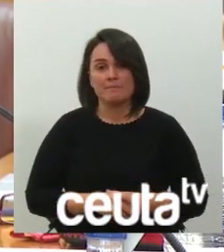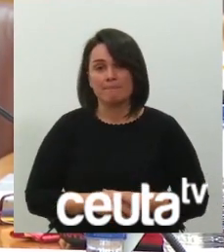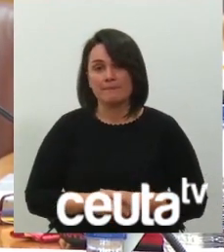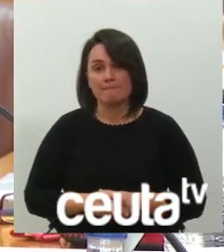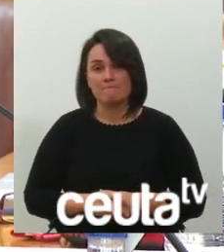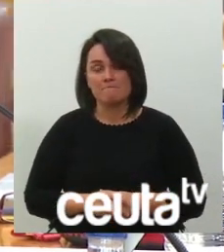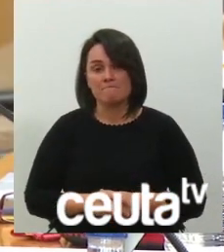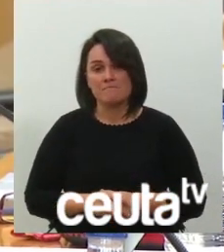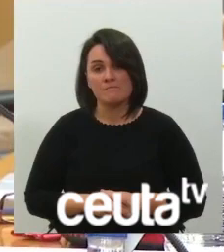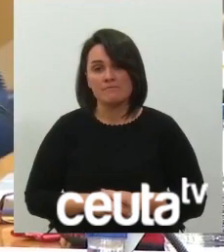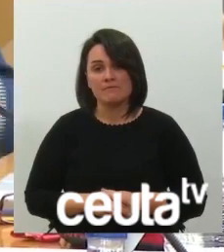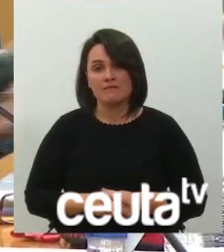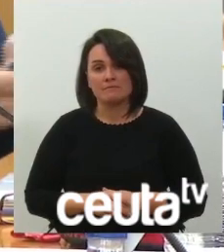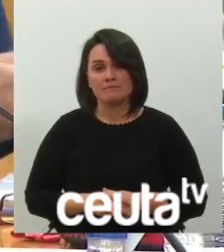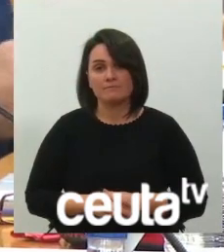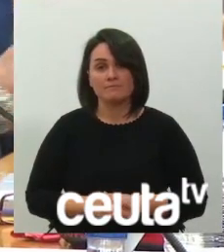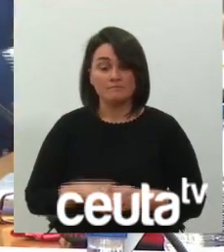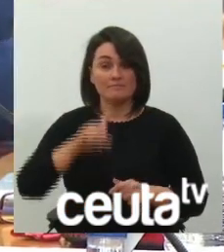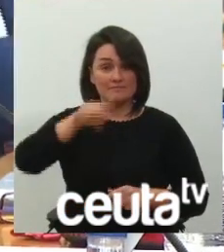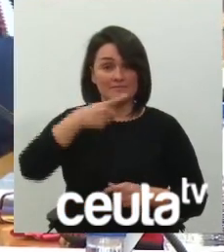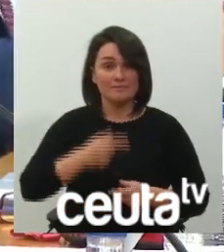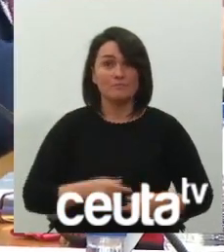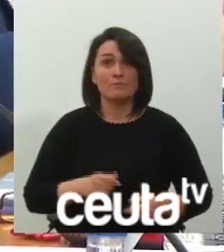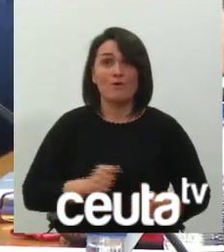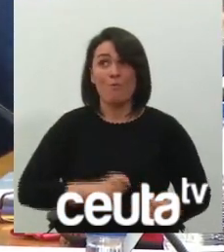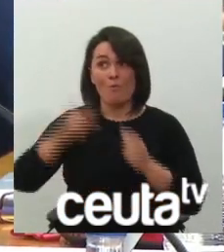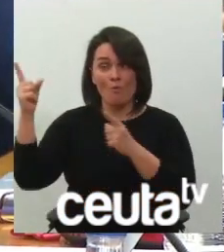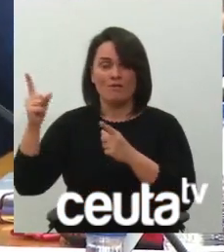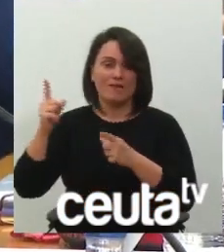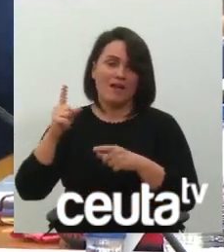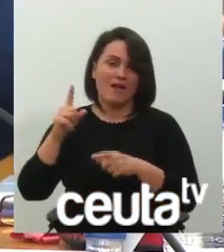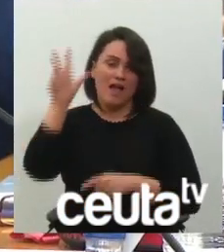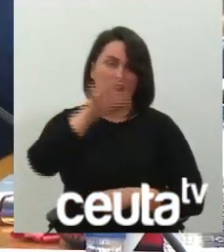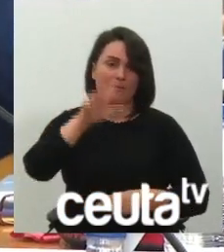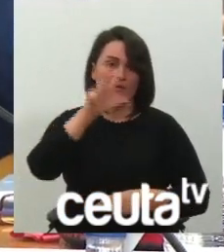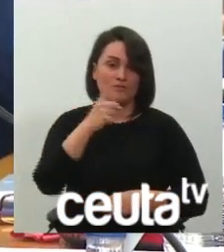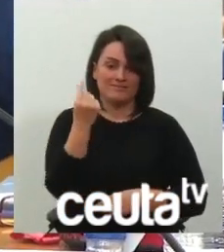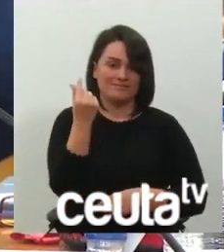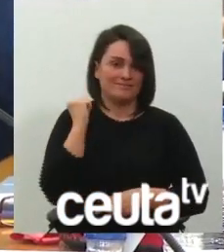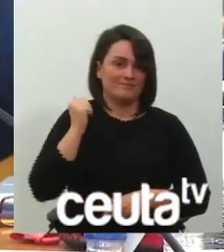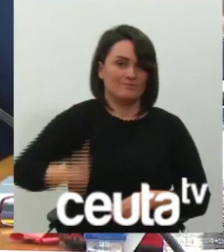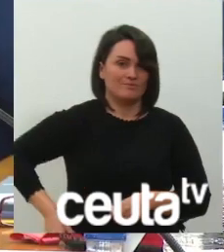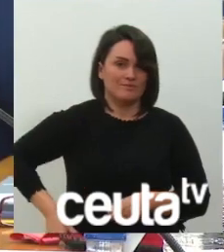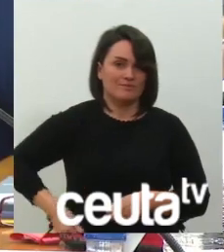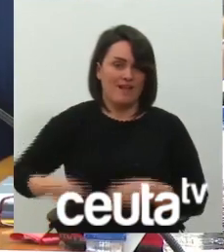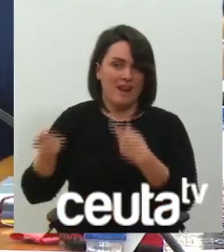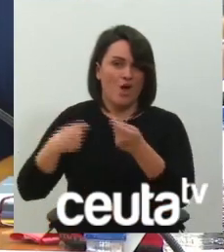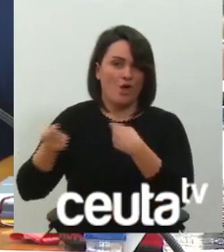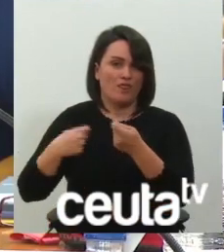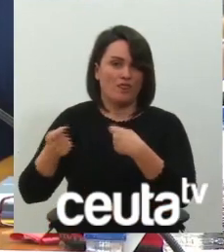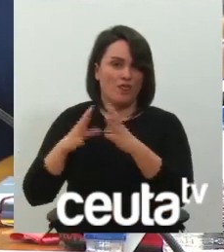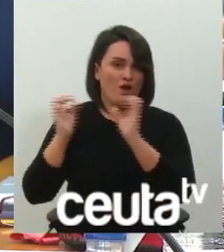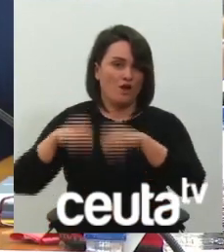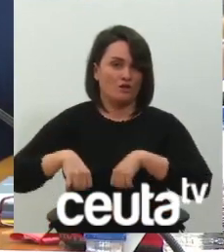y volverse a la península con los bolsillos llenos y un grato recuerdo de